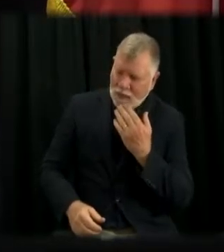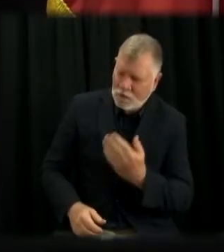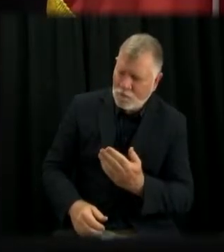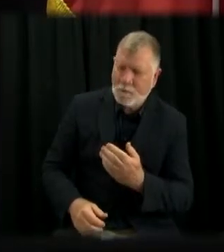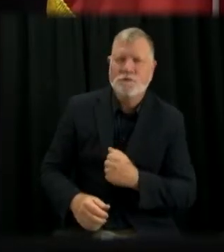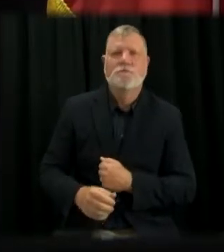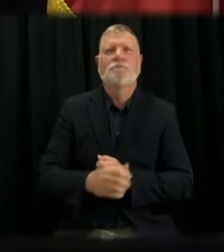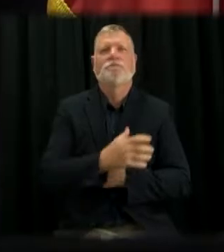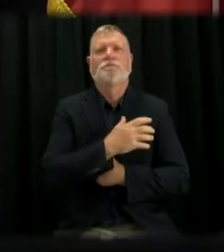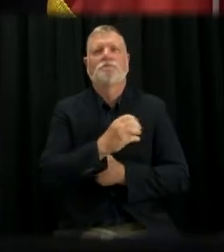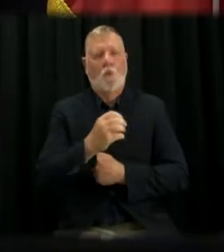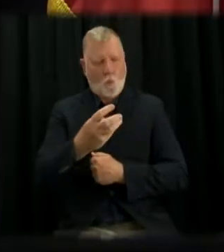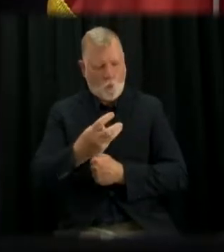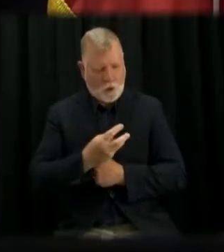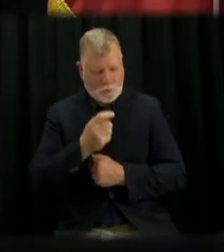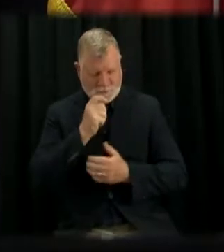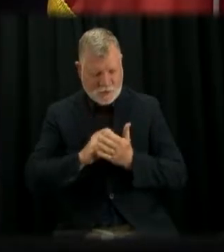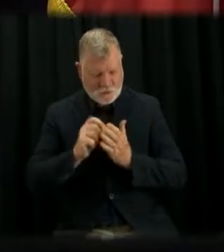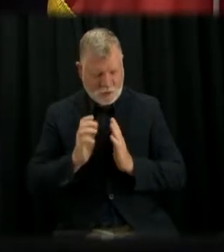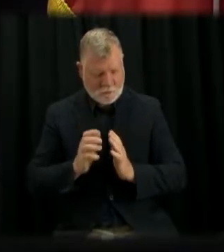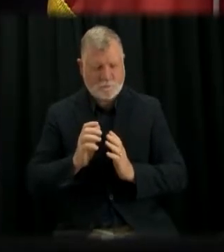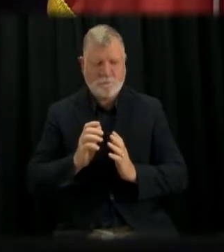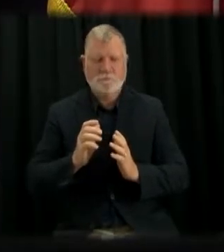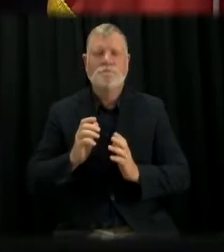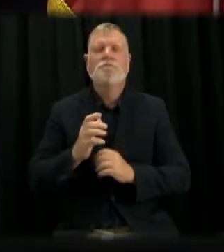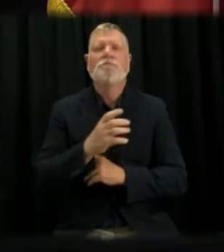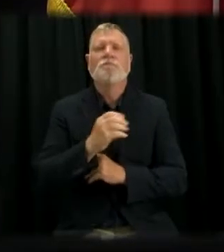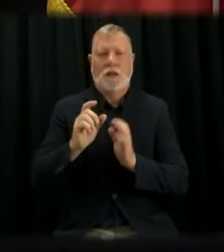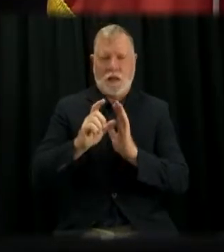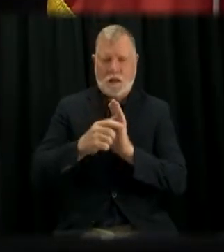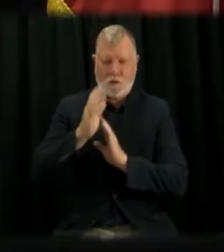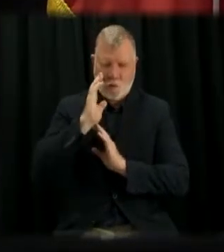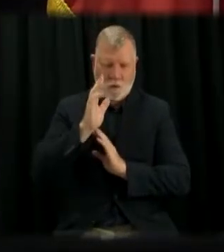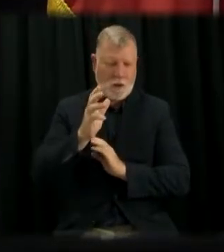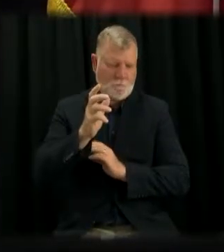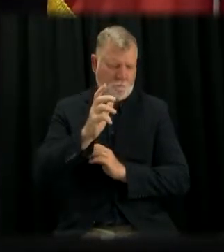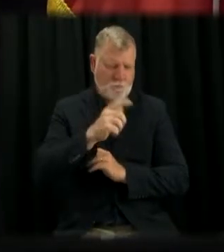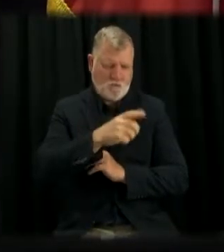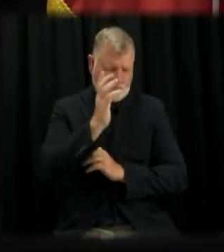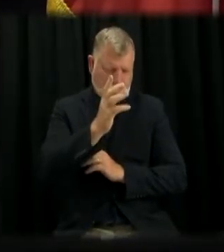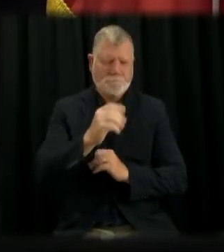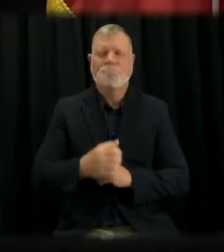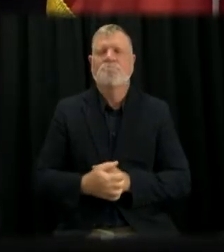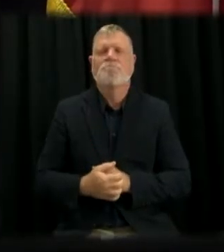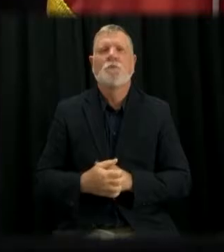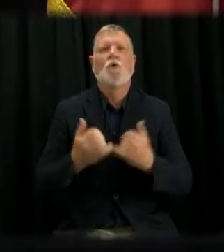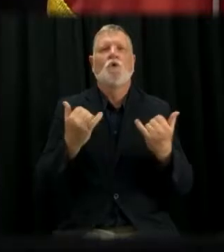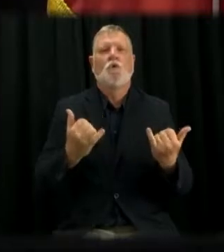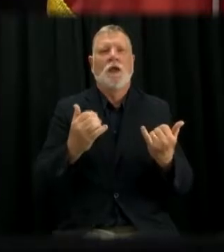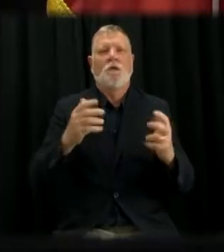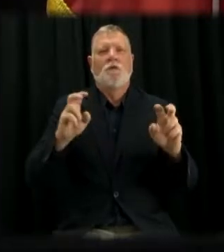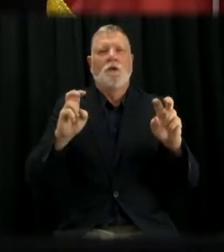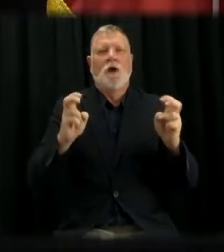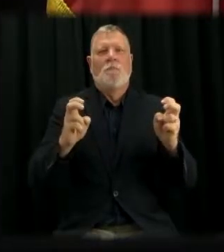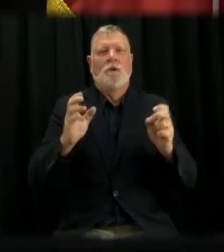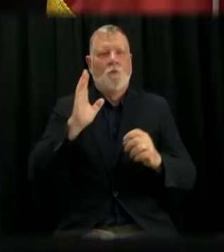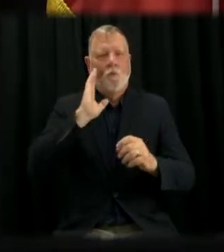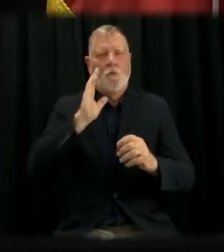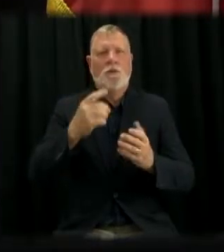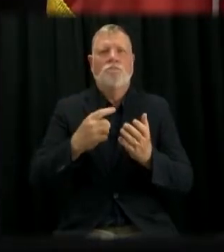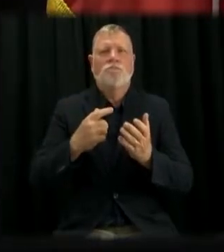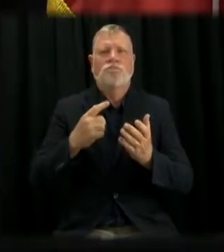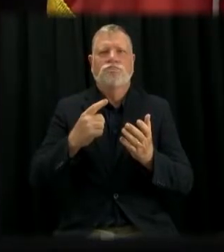gracias. Bienvenido, señor secretario, y vamos a estar escuchando de su parte más tarde en el día. Hoy, los temas